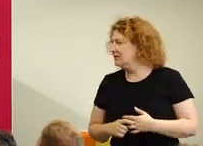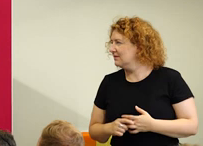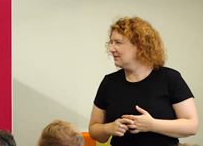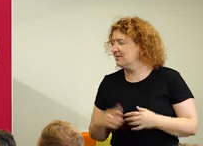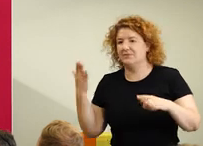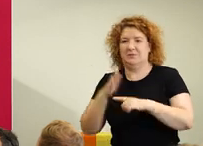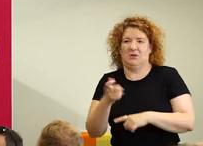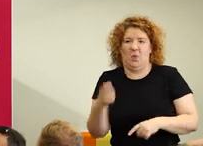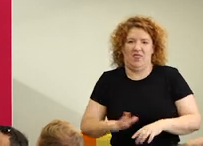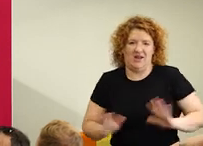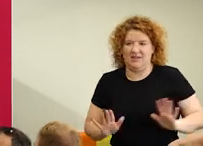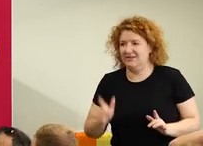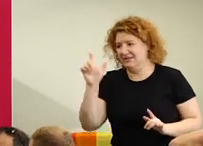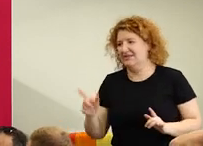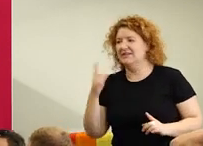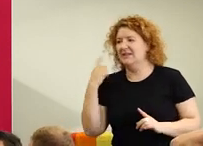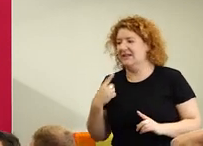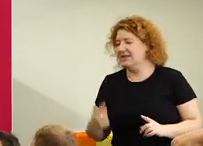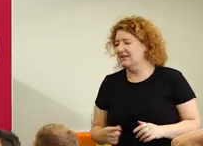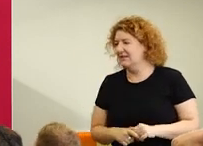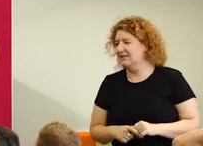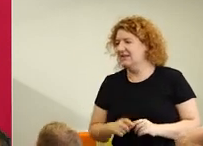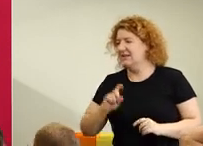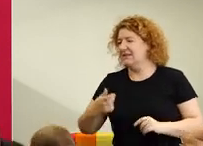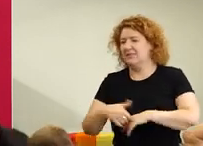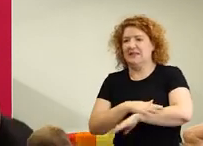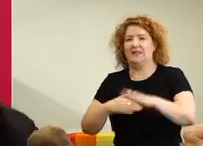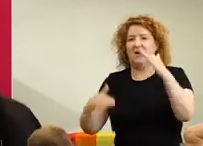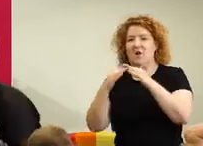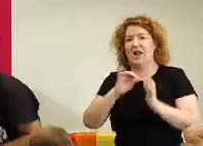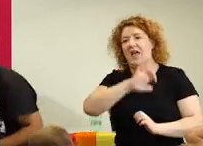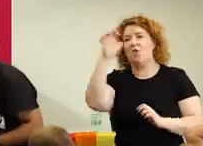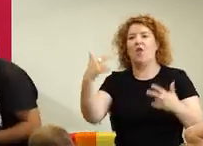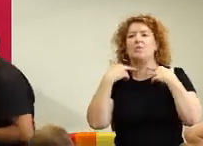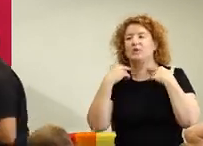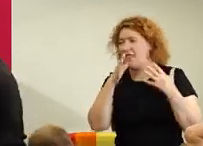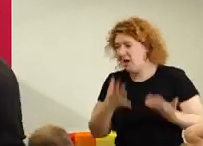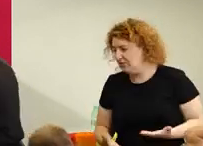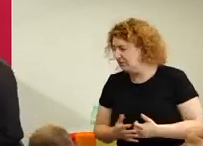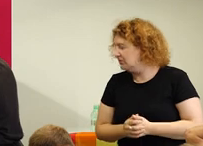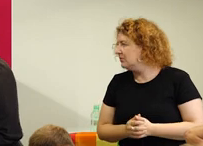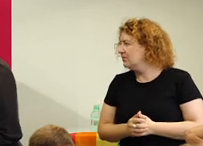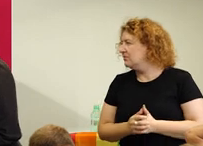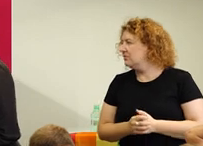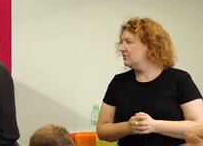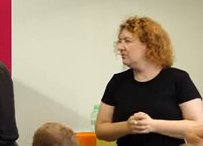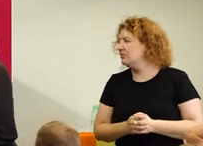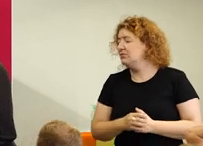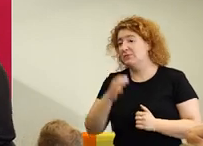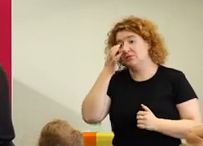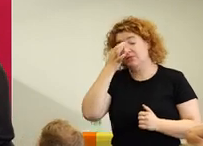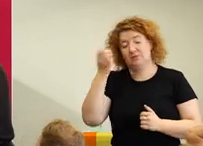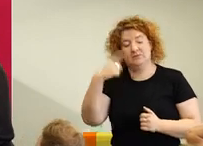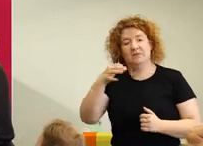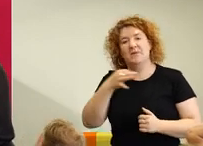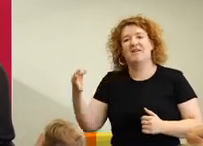tampoco hay que presentar mucho a Irene. Ella es exministra de Igualdad, es eurodiputada. Y bueno, aunque no sea del colectivo, porque no puede ser perfecta,